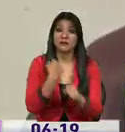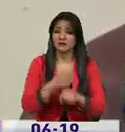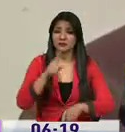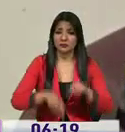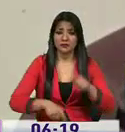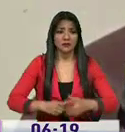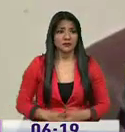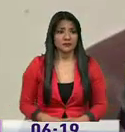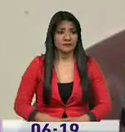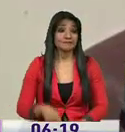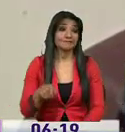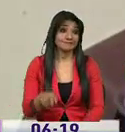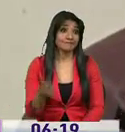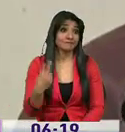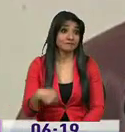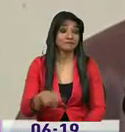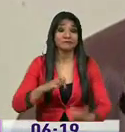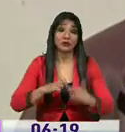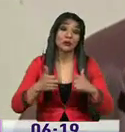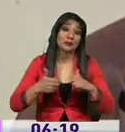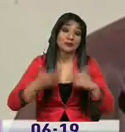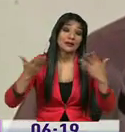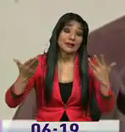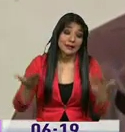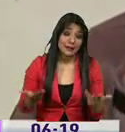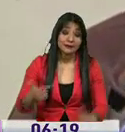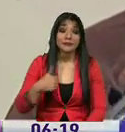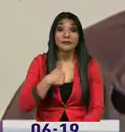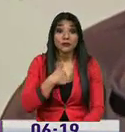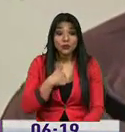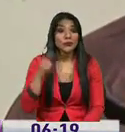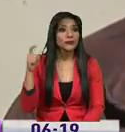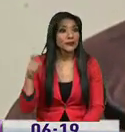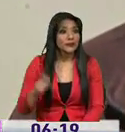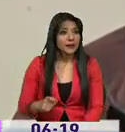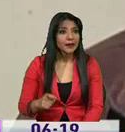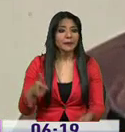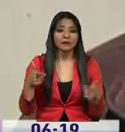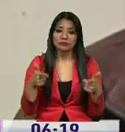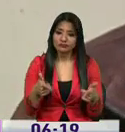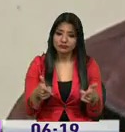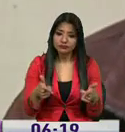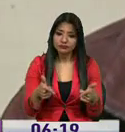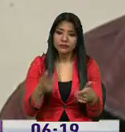ellos tienen ese problema y a mí me dijeron que yo tengo que estar pendiente de